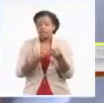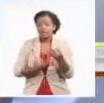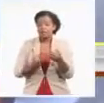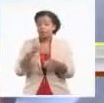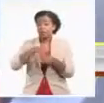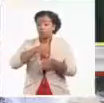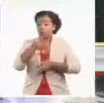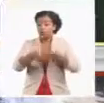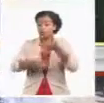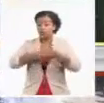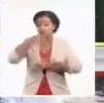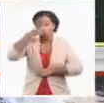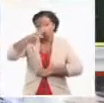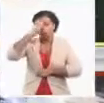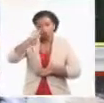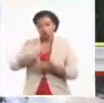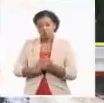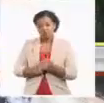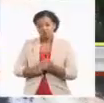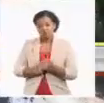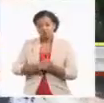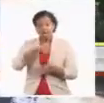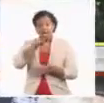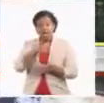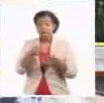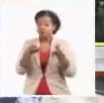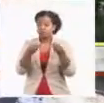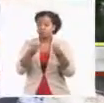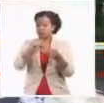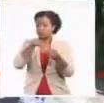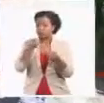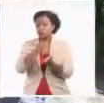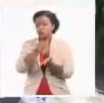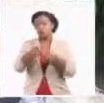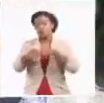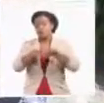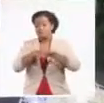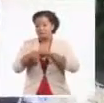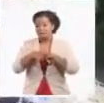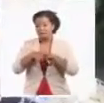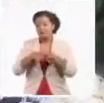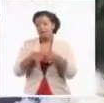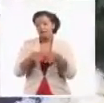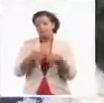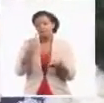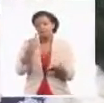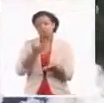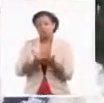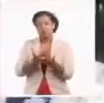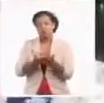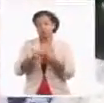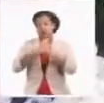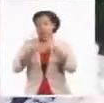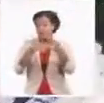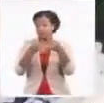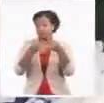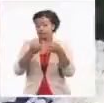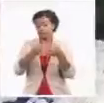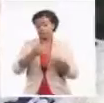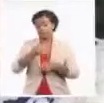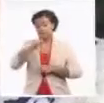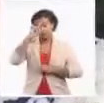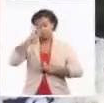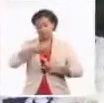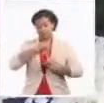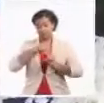proceso que vive el país. Como ella, muchos se suman por estos lares a los preparativos de cara al referendo popular que acontecerá este domingo. Con toda